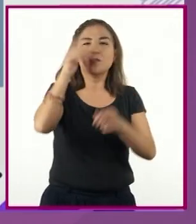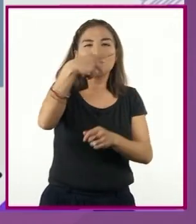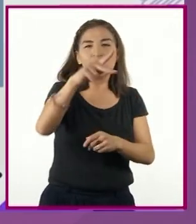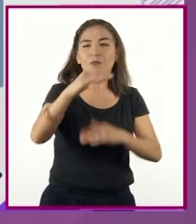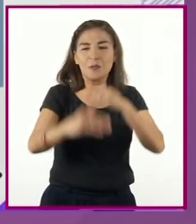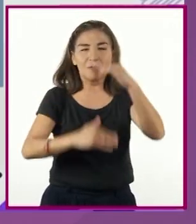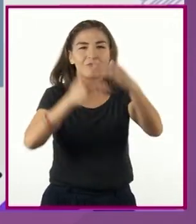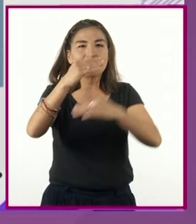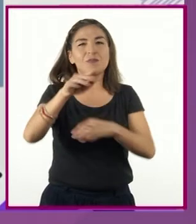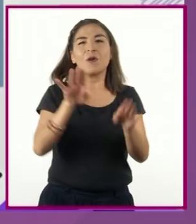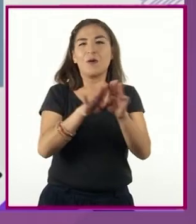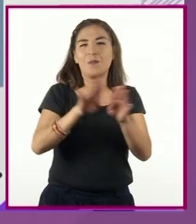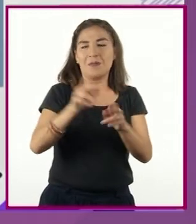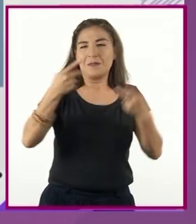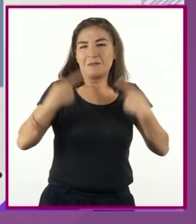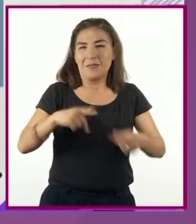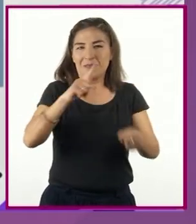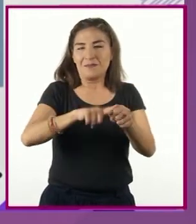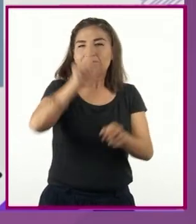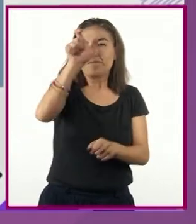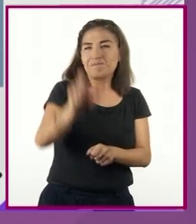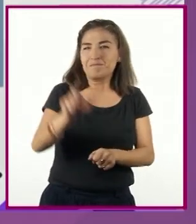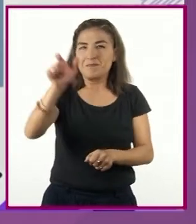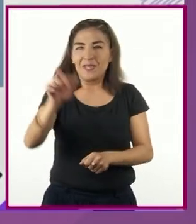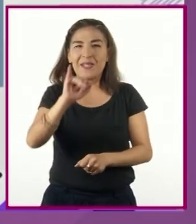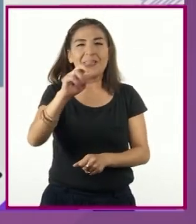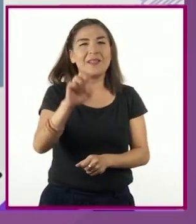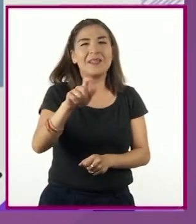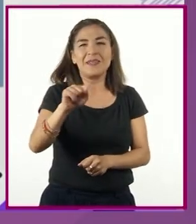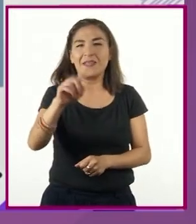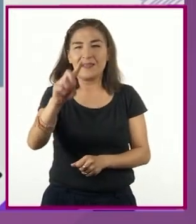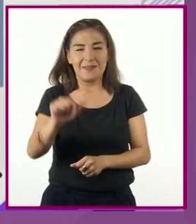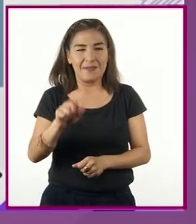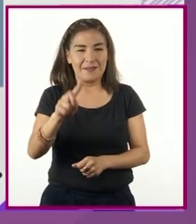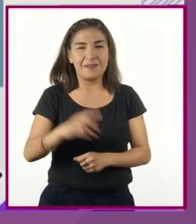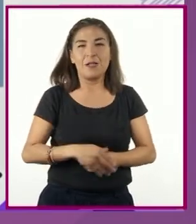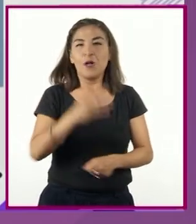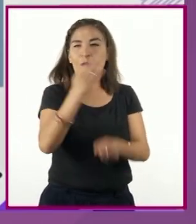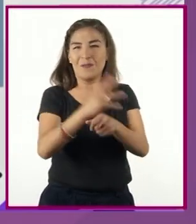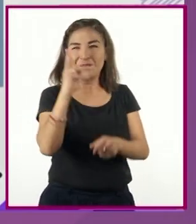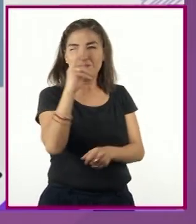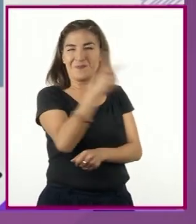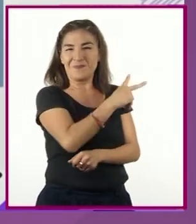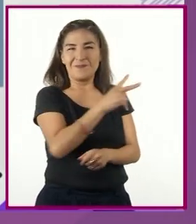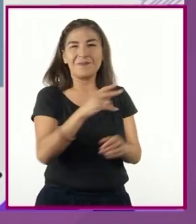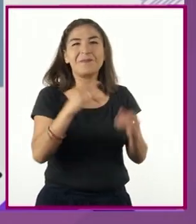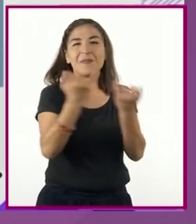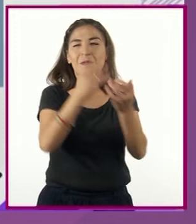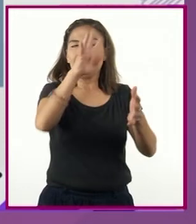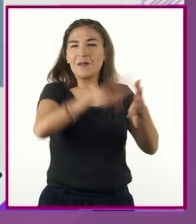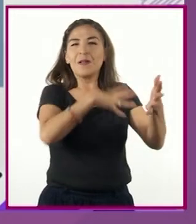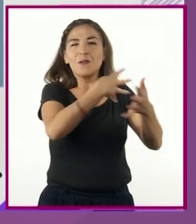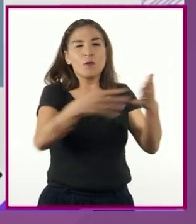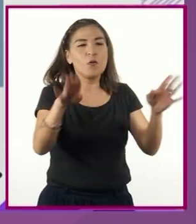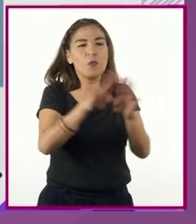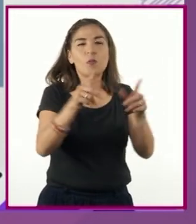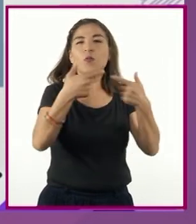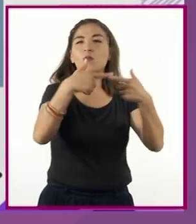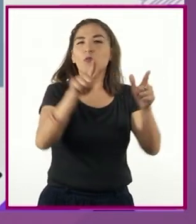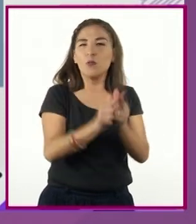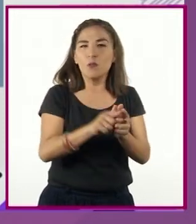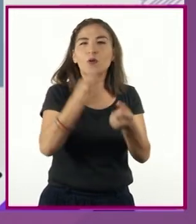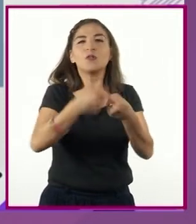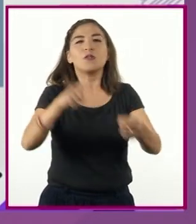identidad. En el cuadro, en el que observan en pantalla, pueden ver algunos de los grupos